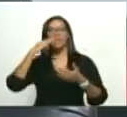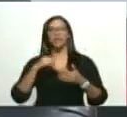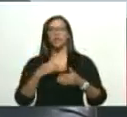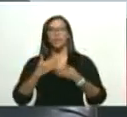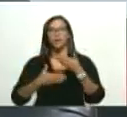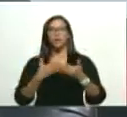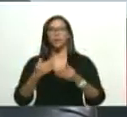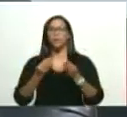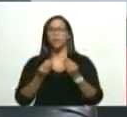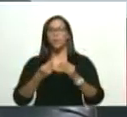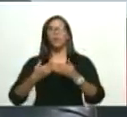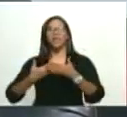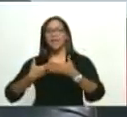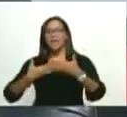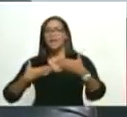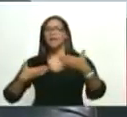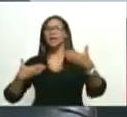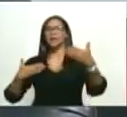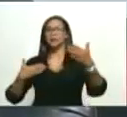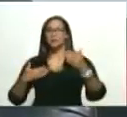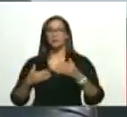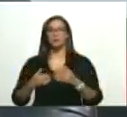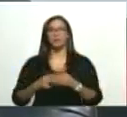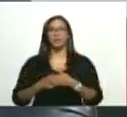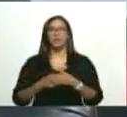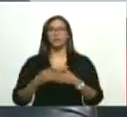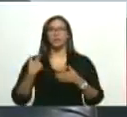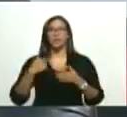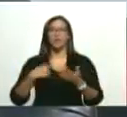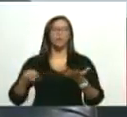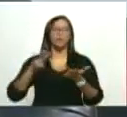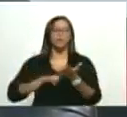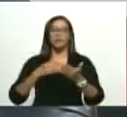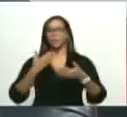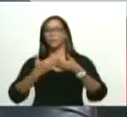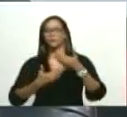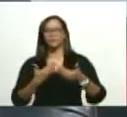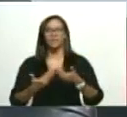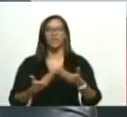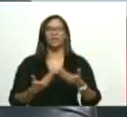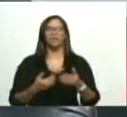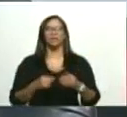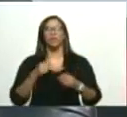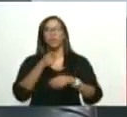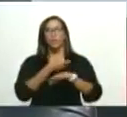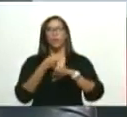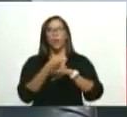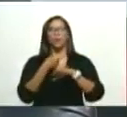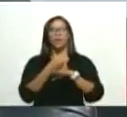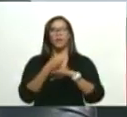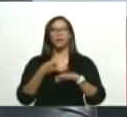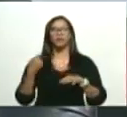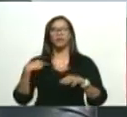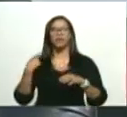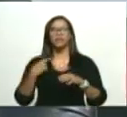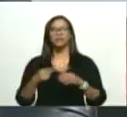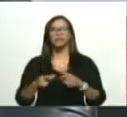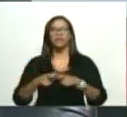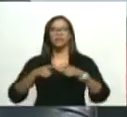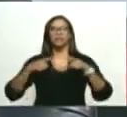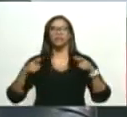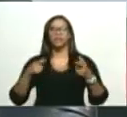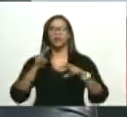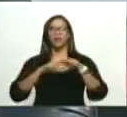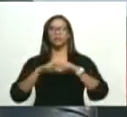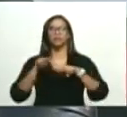periodo muy largo en el cual no tenía gobiernos progresistas, gobiernos de izquierda, y hoy tenemos un gobierno que tiene ese planteo de construir